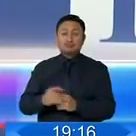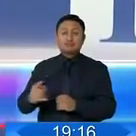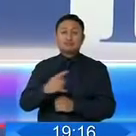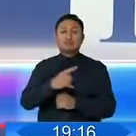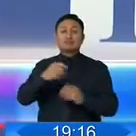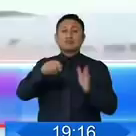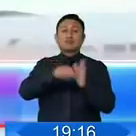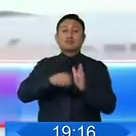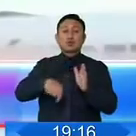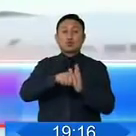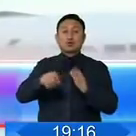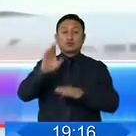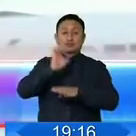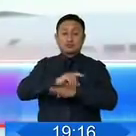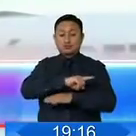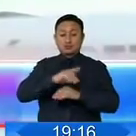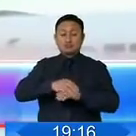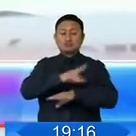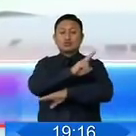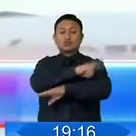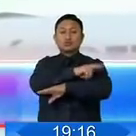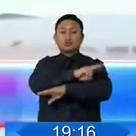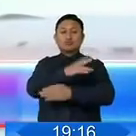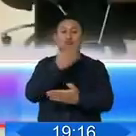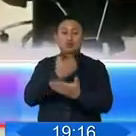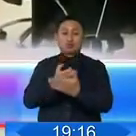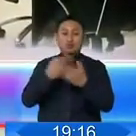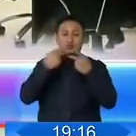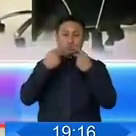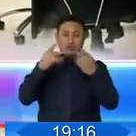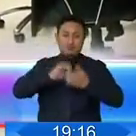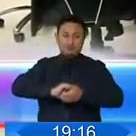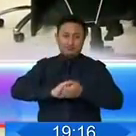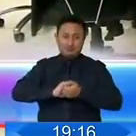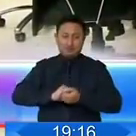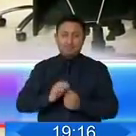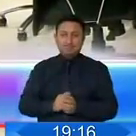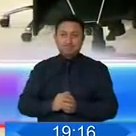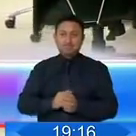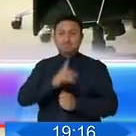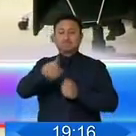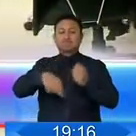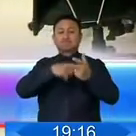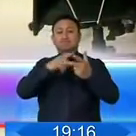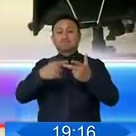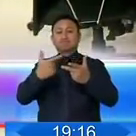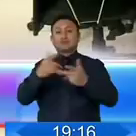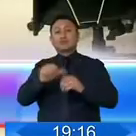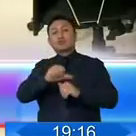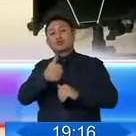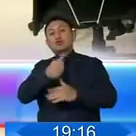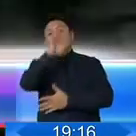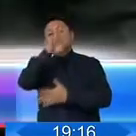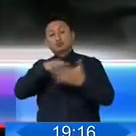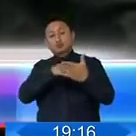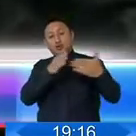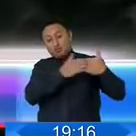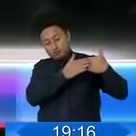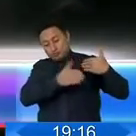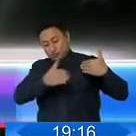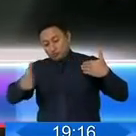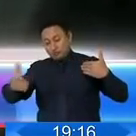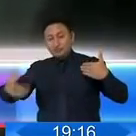General del Estado y la Superintendencia de Economía Popular y Solidaria. No obstante, se deberá plantear un cronograma para que los restantes